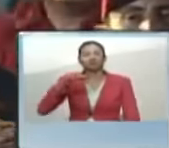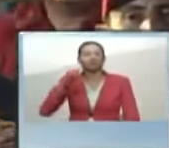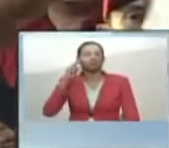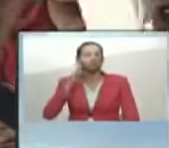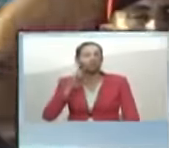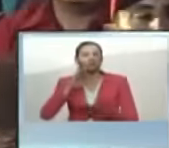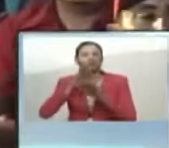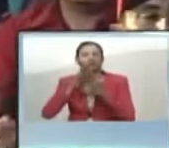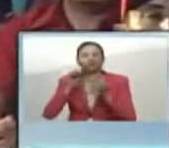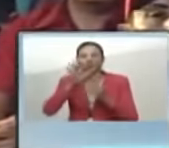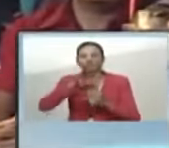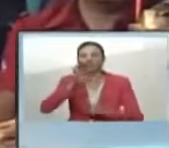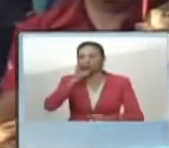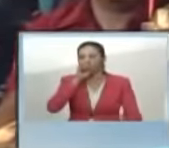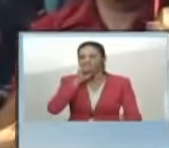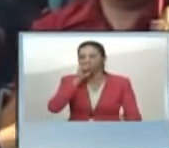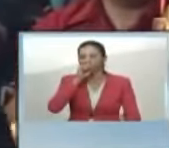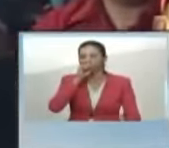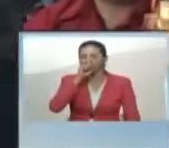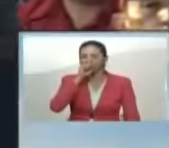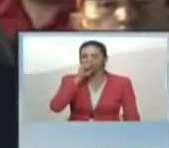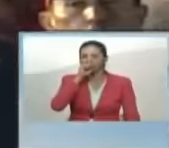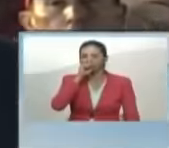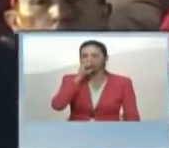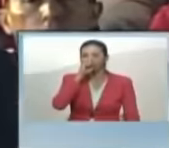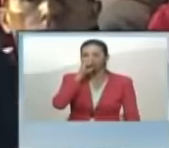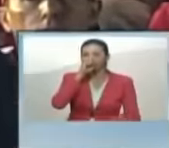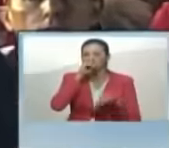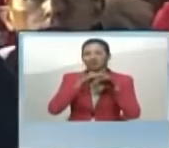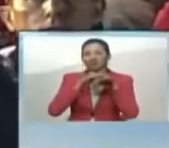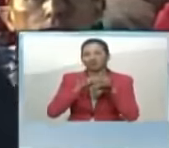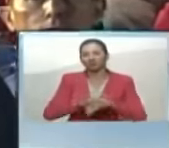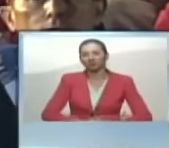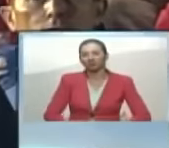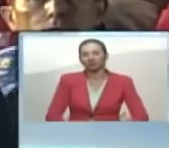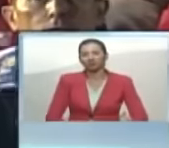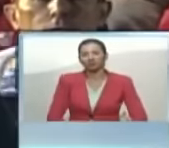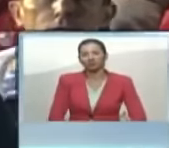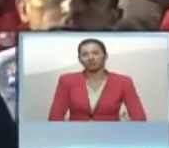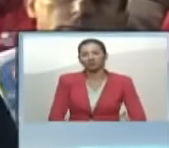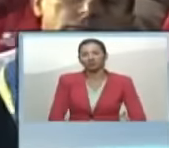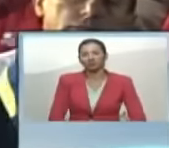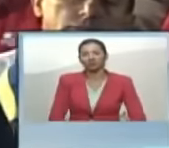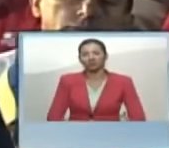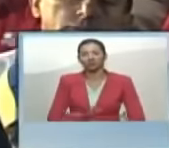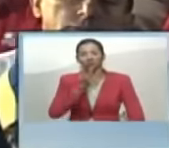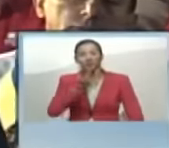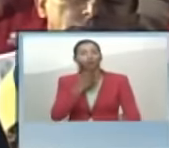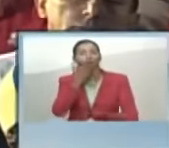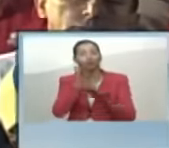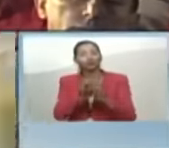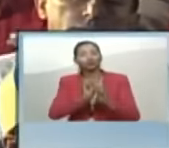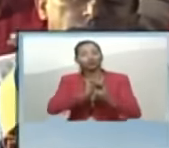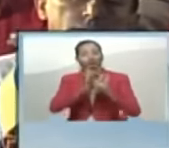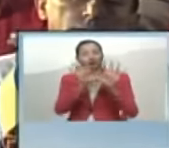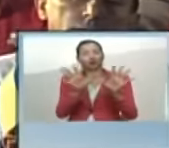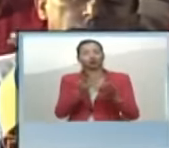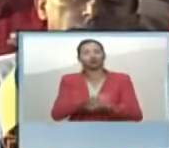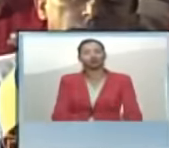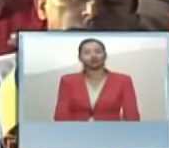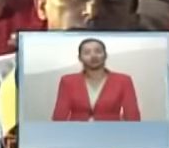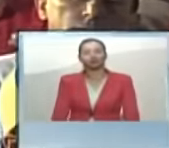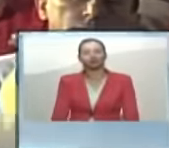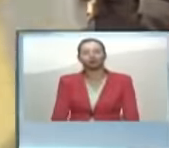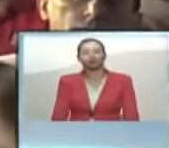de Mérida, de todo el país. Para allá es que tenemos que ir, compañeras y compañeros. Ahora bien, dos propuestas ya puntuales para cerrar el